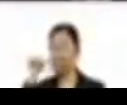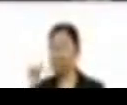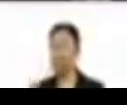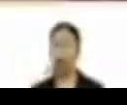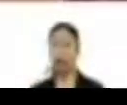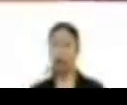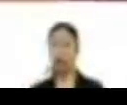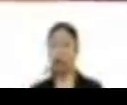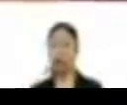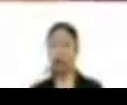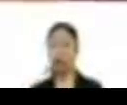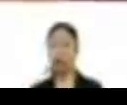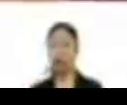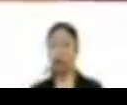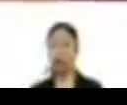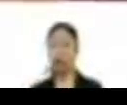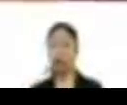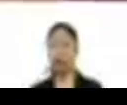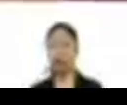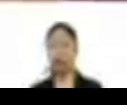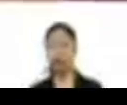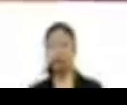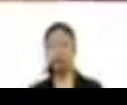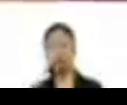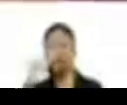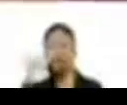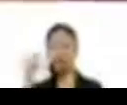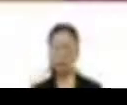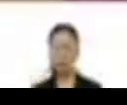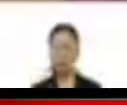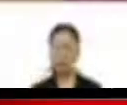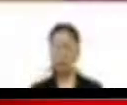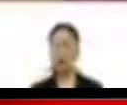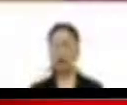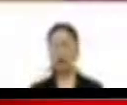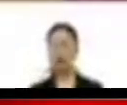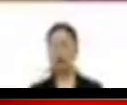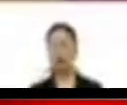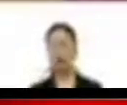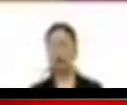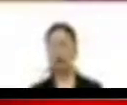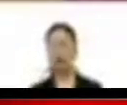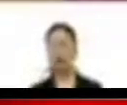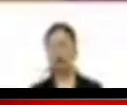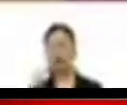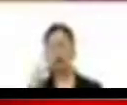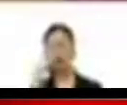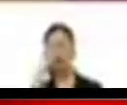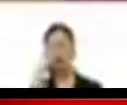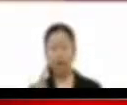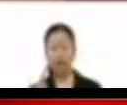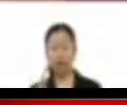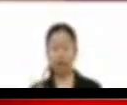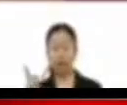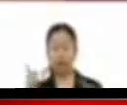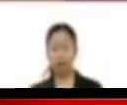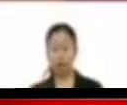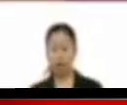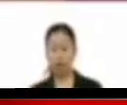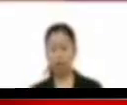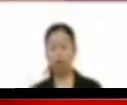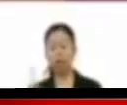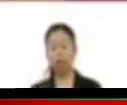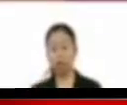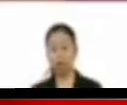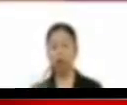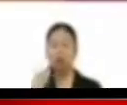¿Qué les parece a ustedes que los partidos políticos se lleven cerca de 10 mil millones de pesos del presupuesto de todos